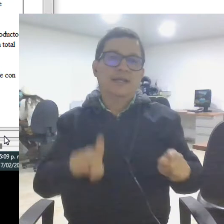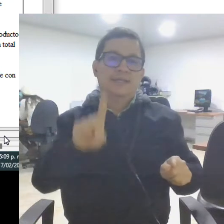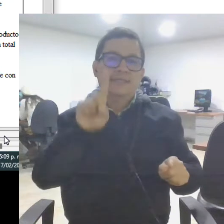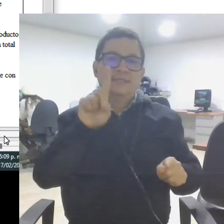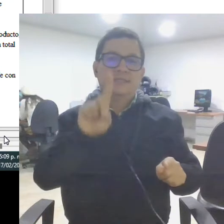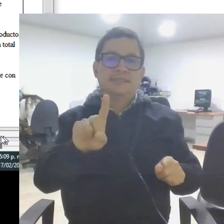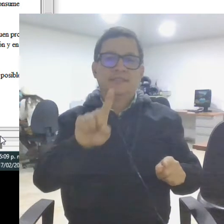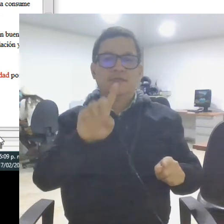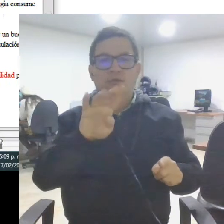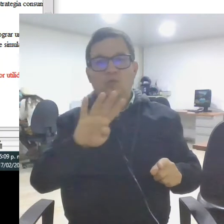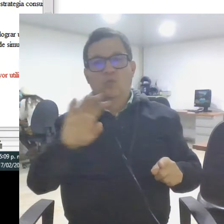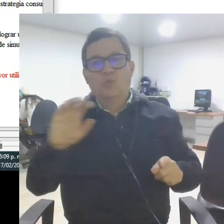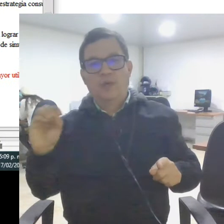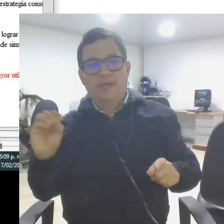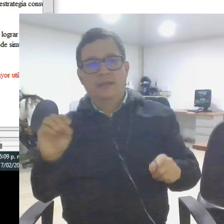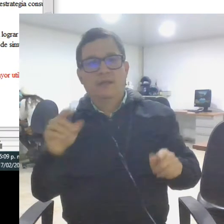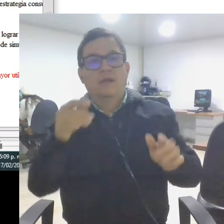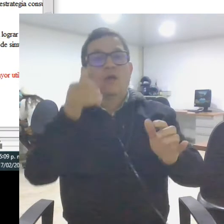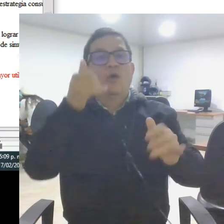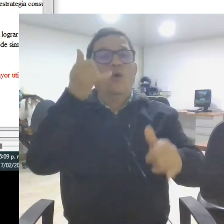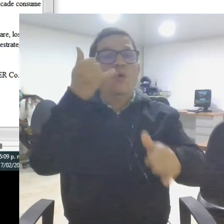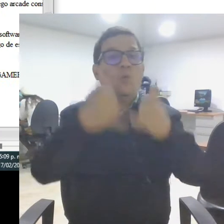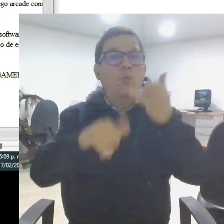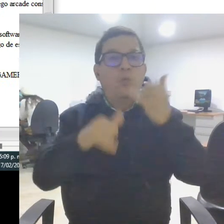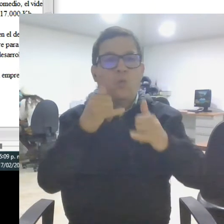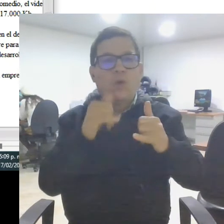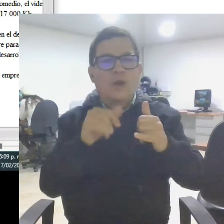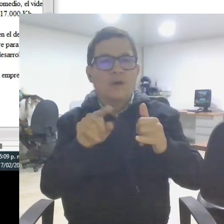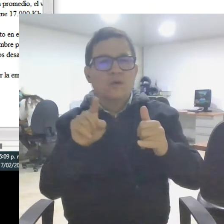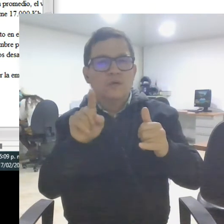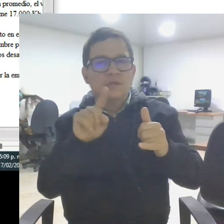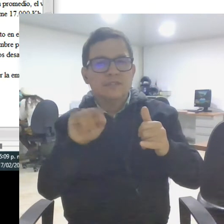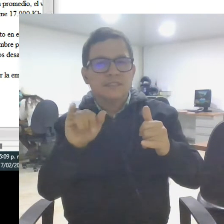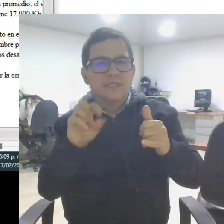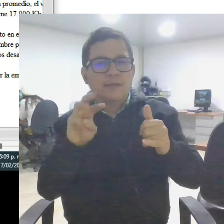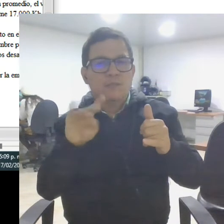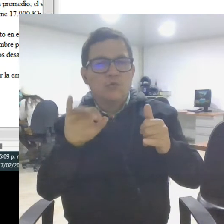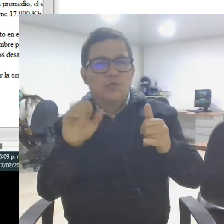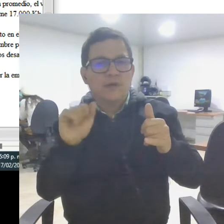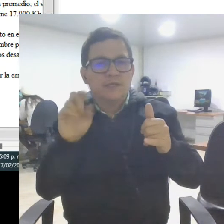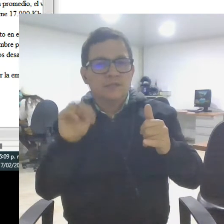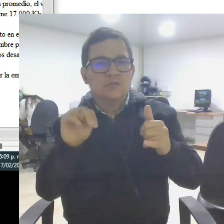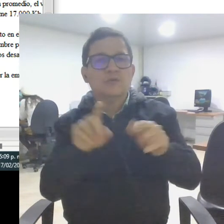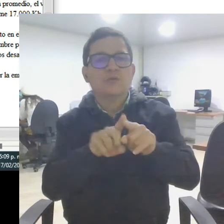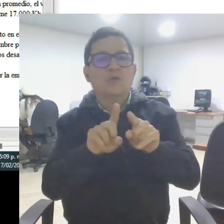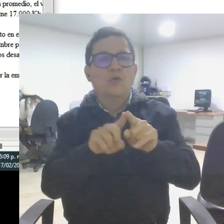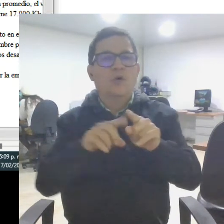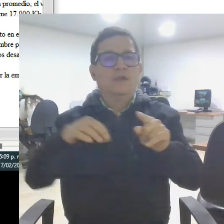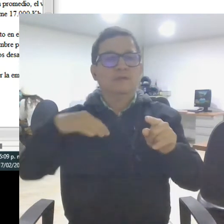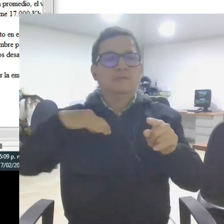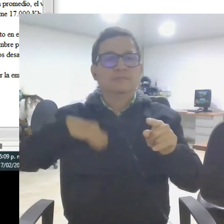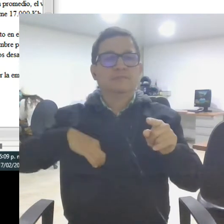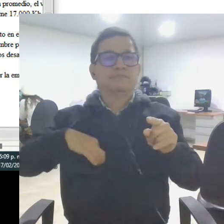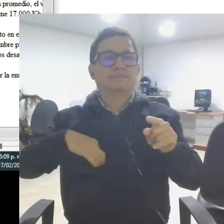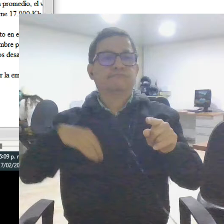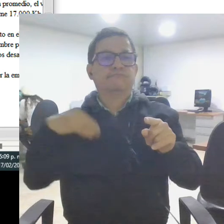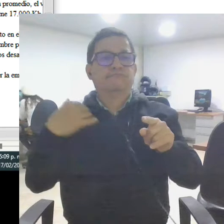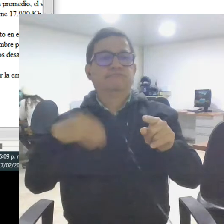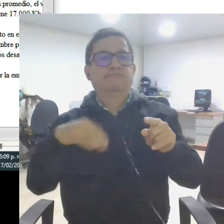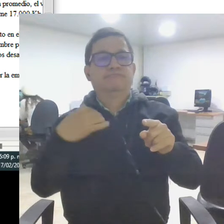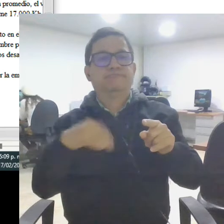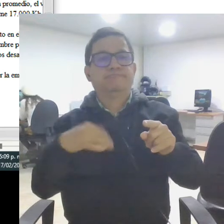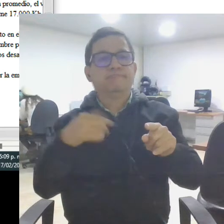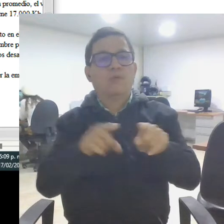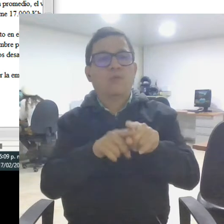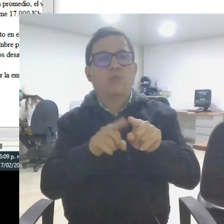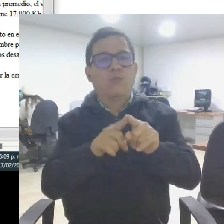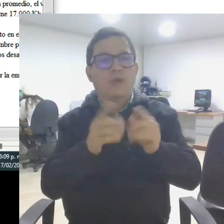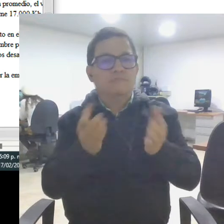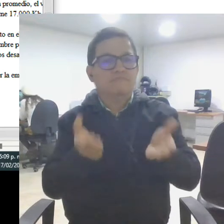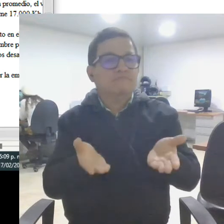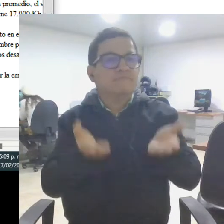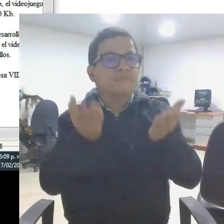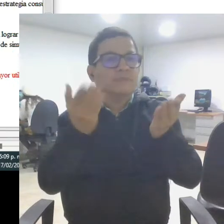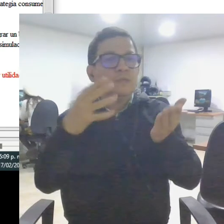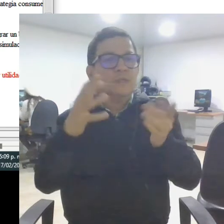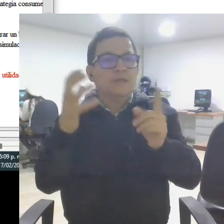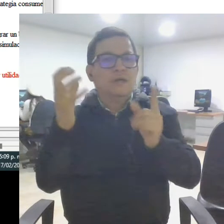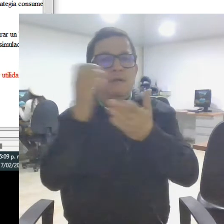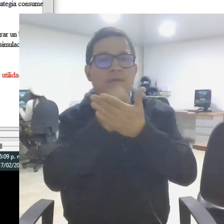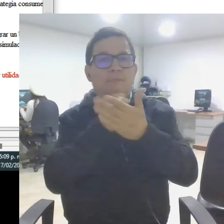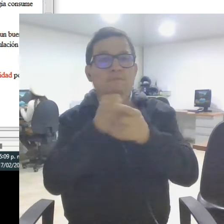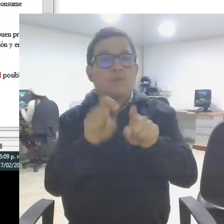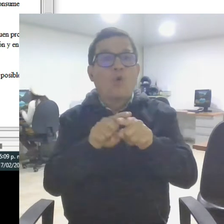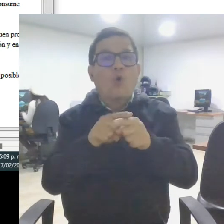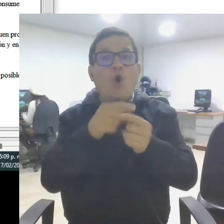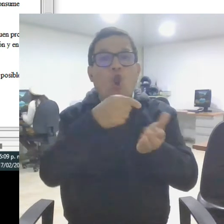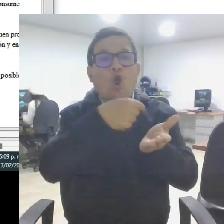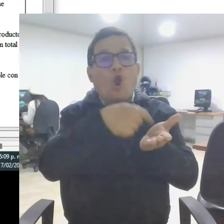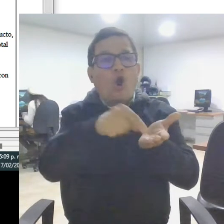el videojuego de simulación es de 150. Es decir, la utilidad de estos 3 juegos está de esta forma. El costo